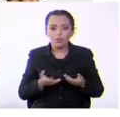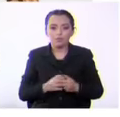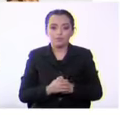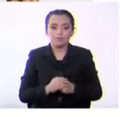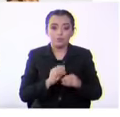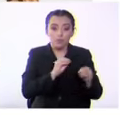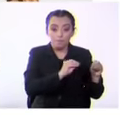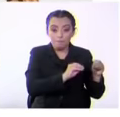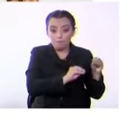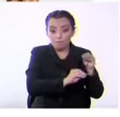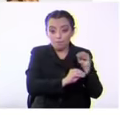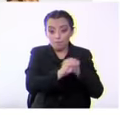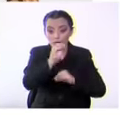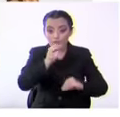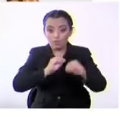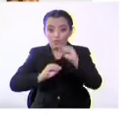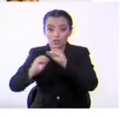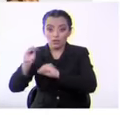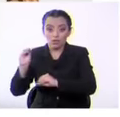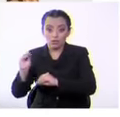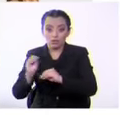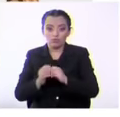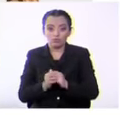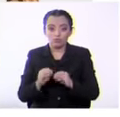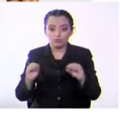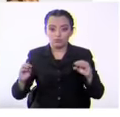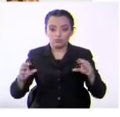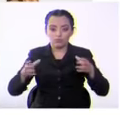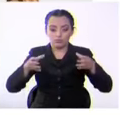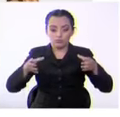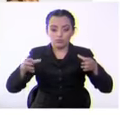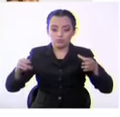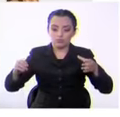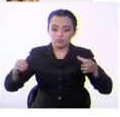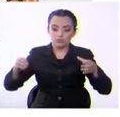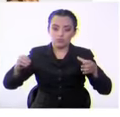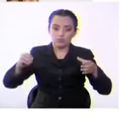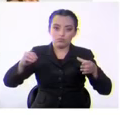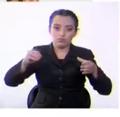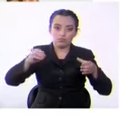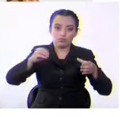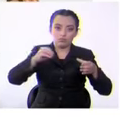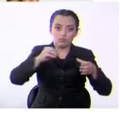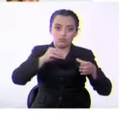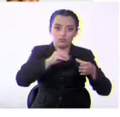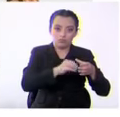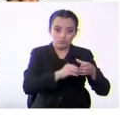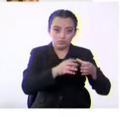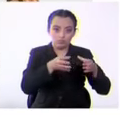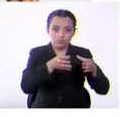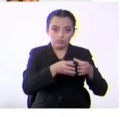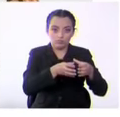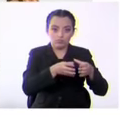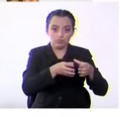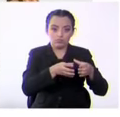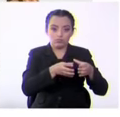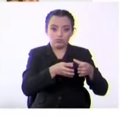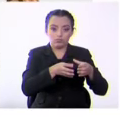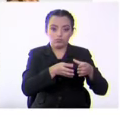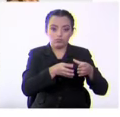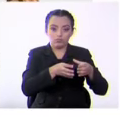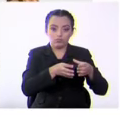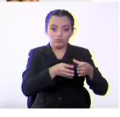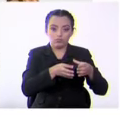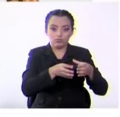Un individuo con potencial reproductivo se transfiere de una población nueva, llevando consigo sus